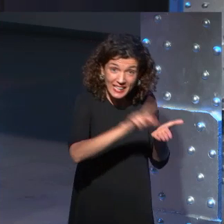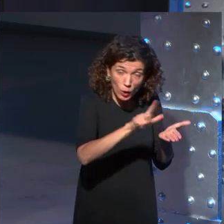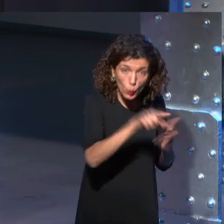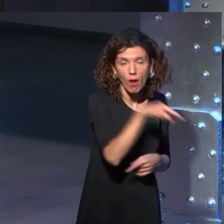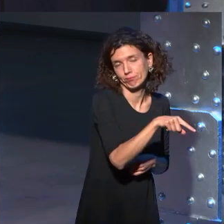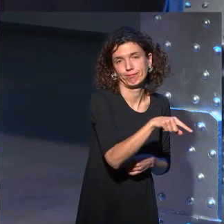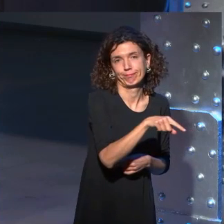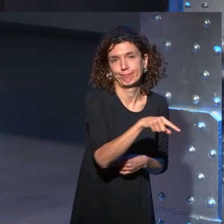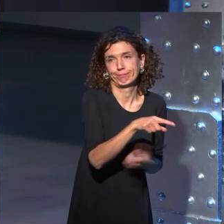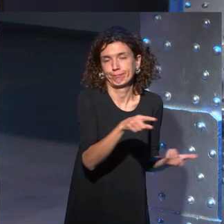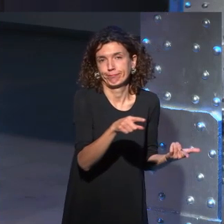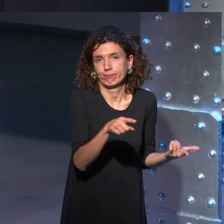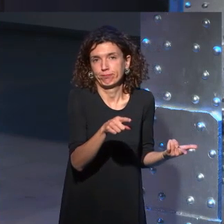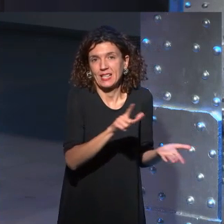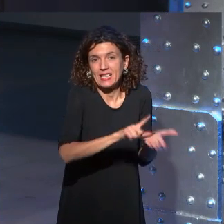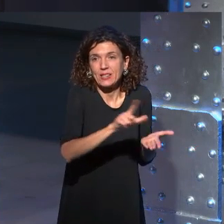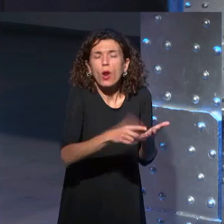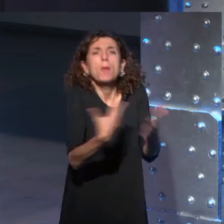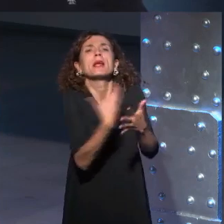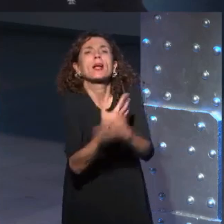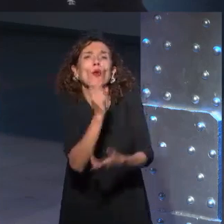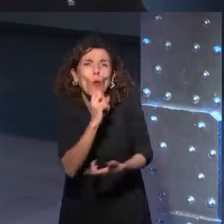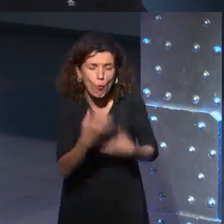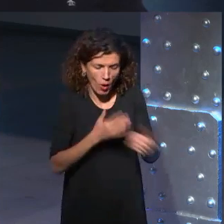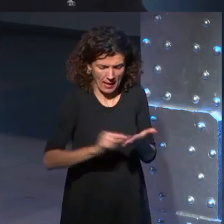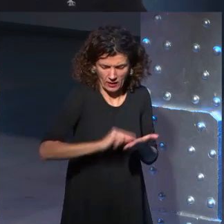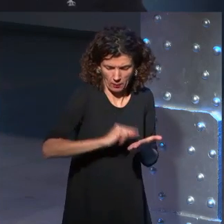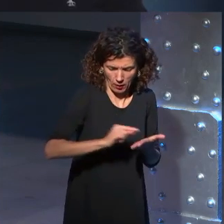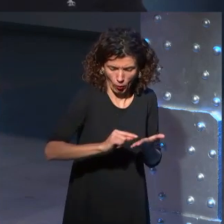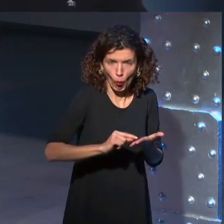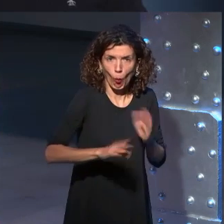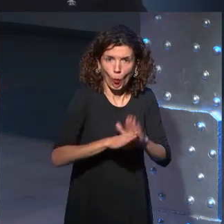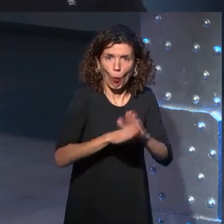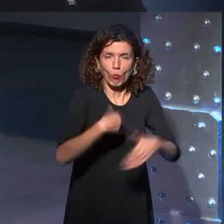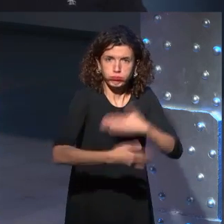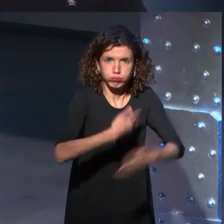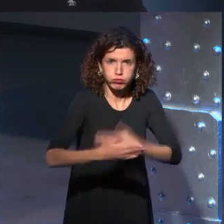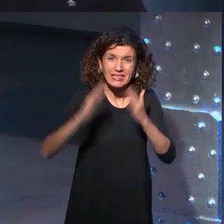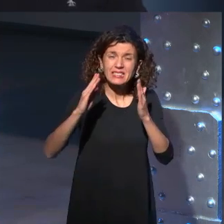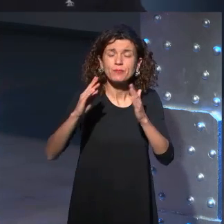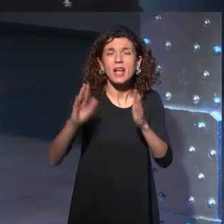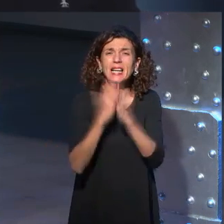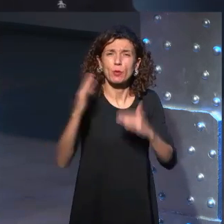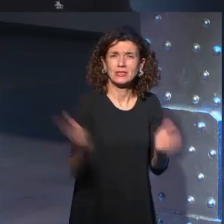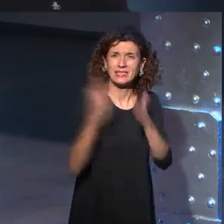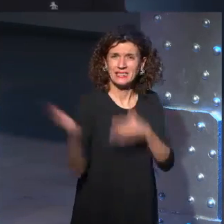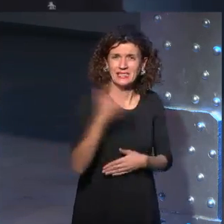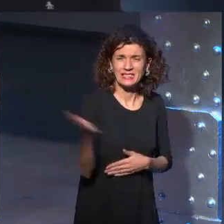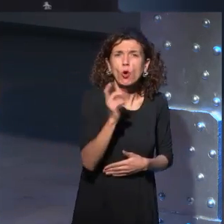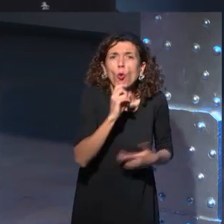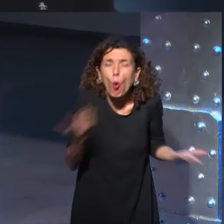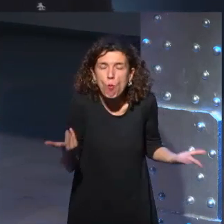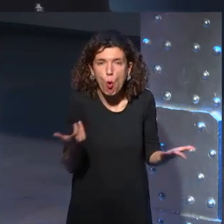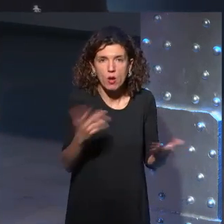este sentido yo creo que no. Y bueno, explícanos cómo se puede escribir de corrido una saga tan